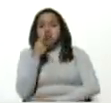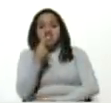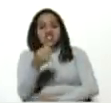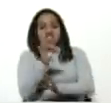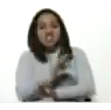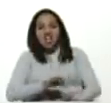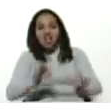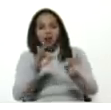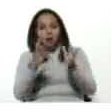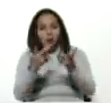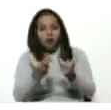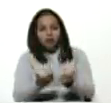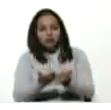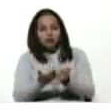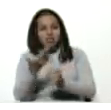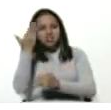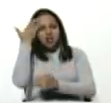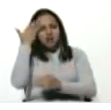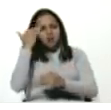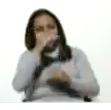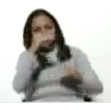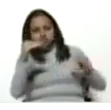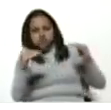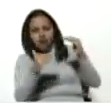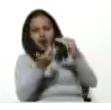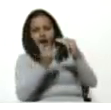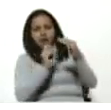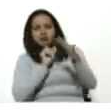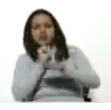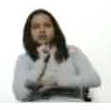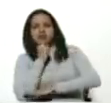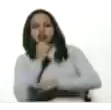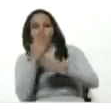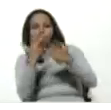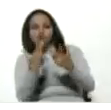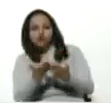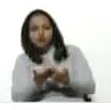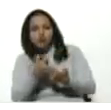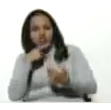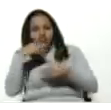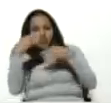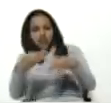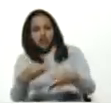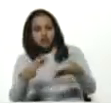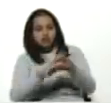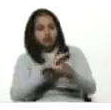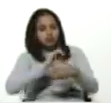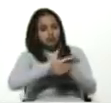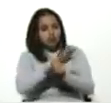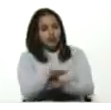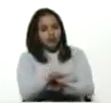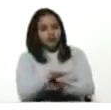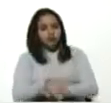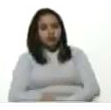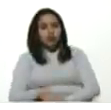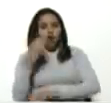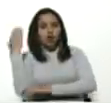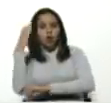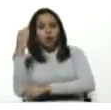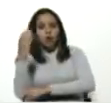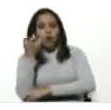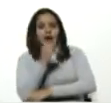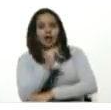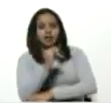Porque sabemos que el subregistro es lo que impera en este país. Imagínense la gravedad. Colombia registró hoy